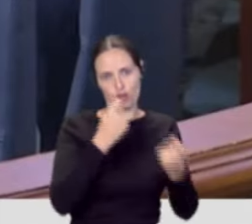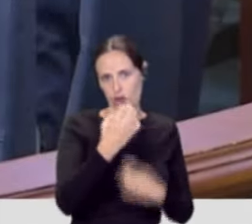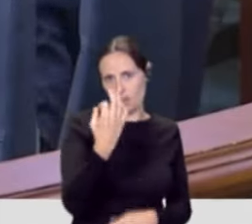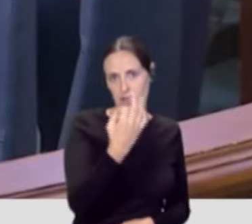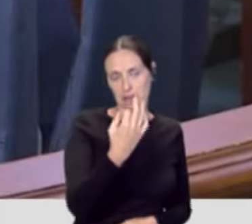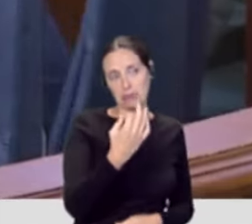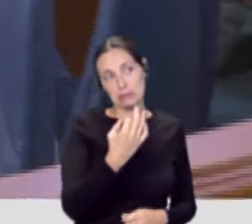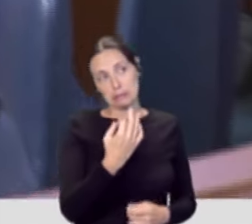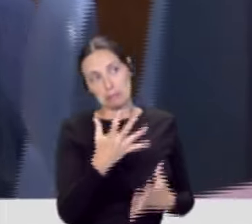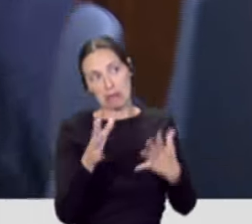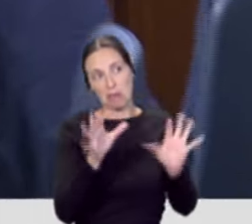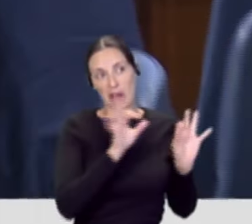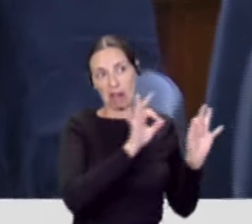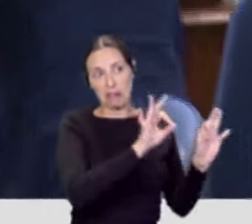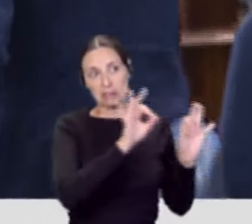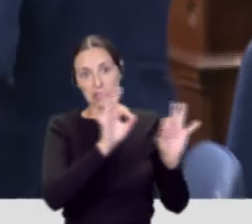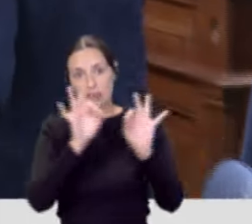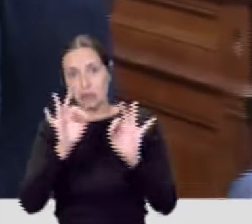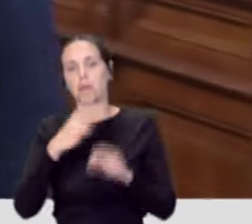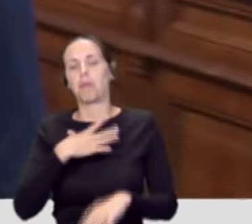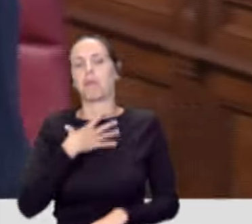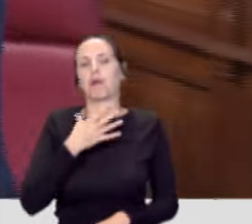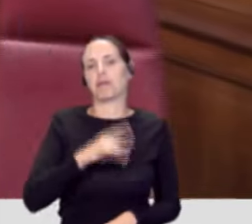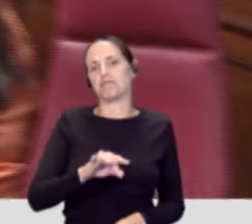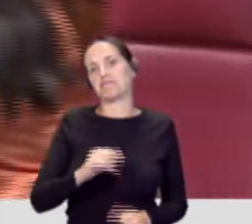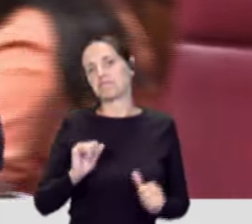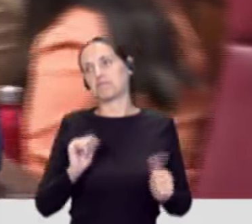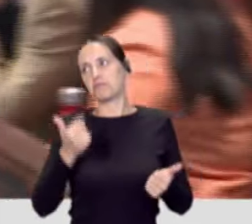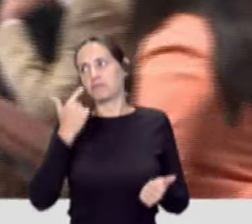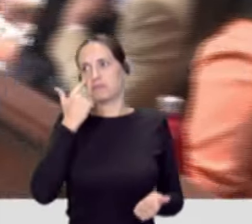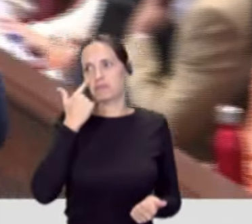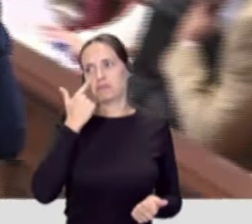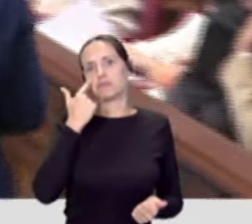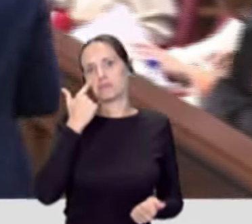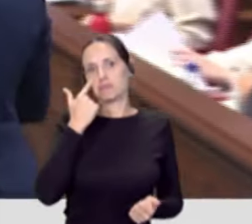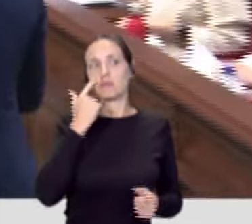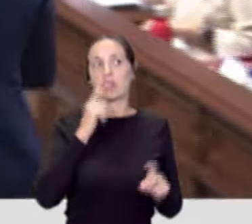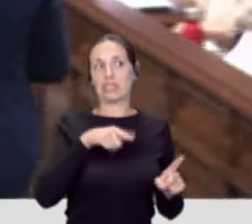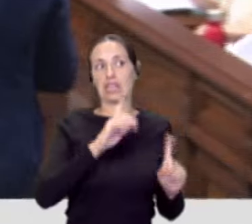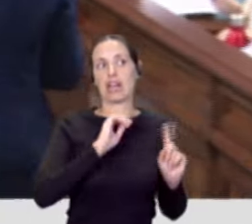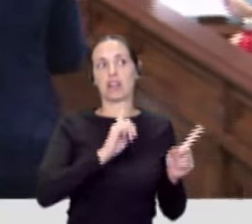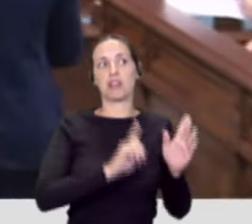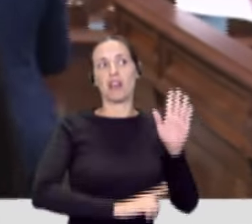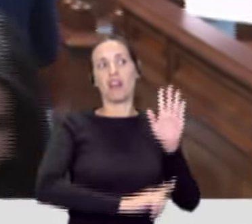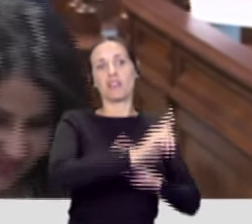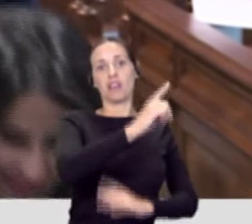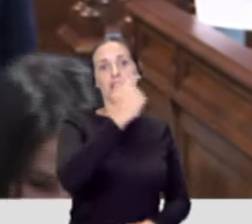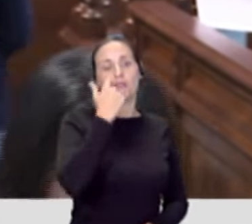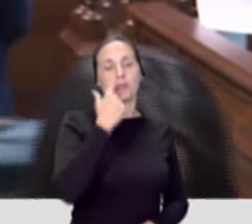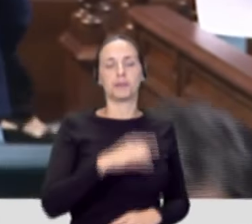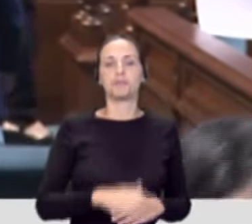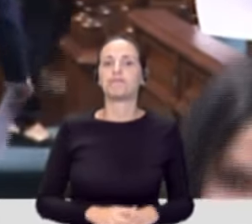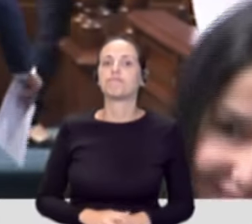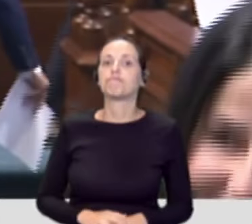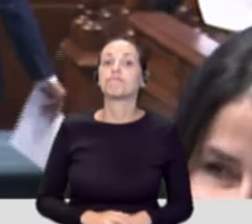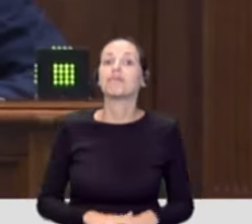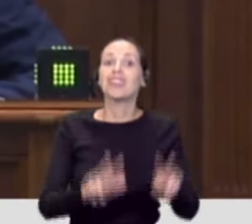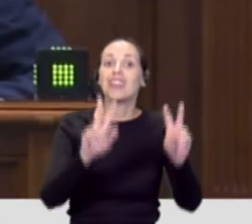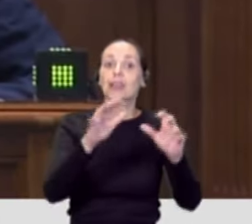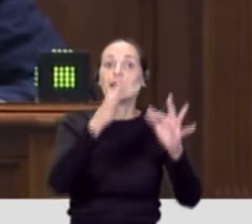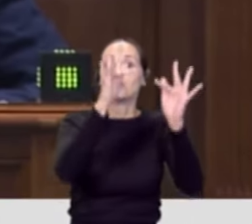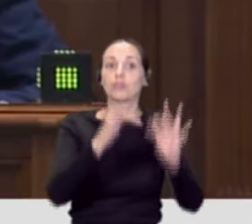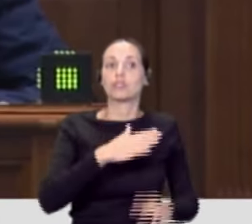podemos intentar empezar a avanzar en este caso. A mí de los presupuestos sí quiero remarcar,